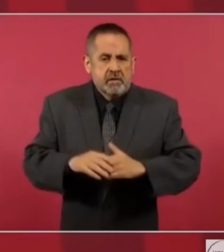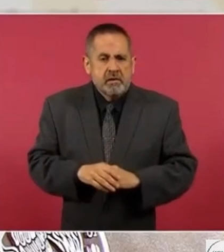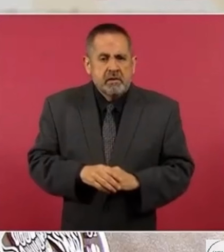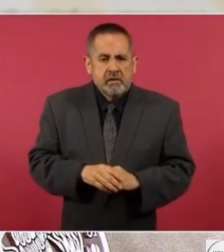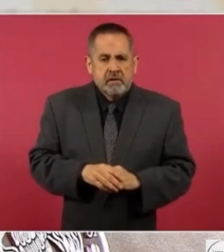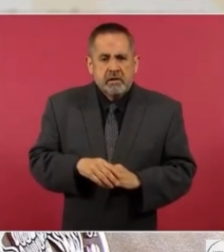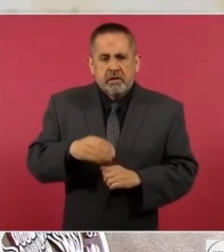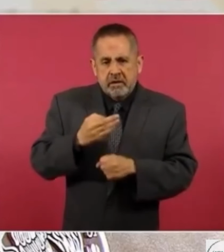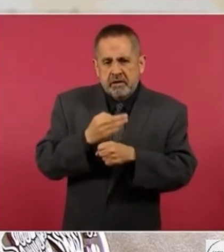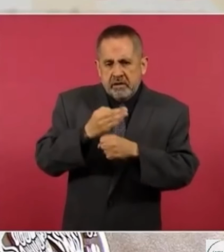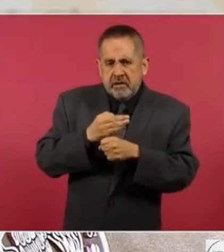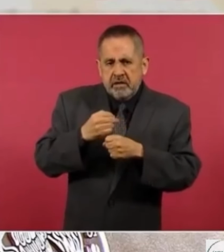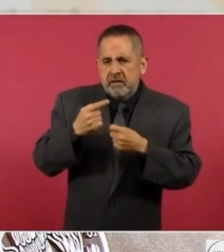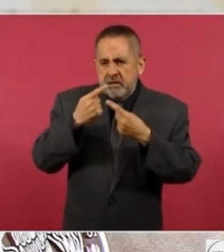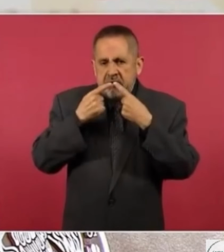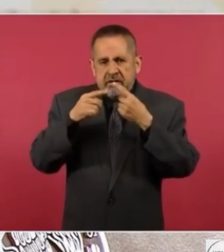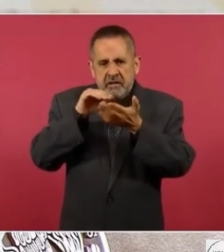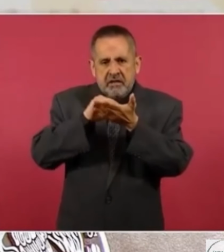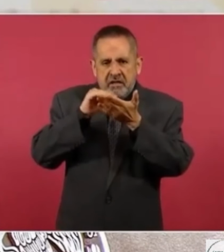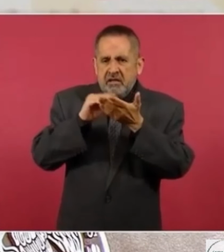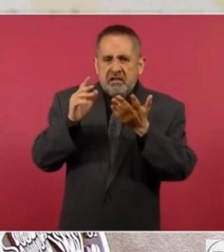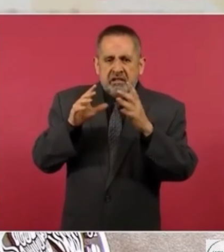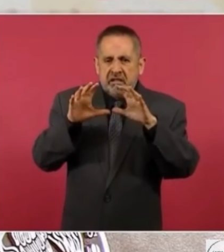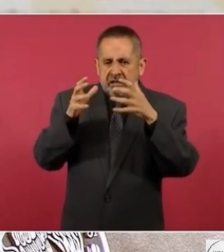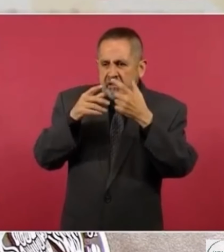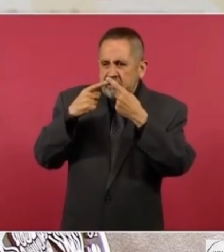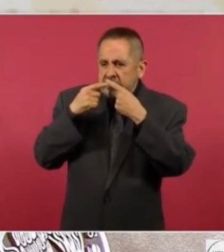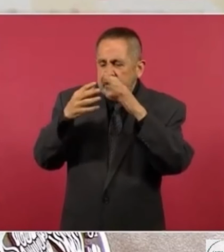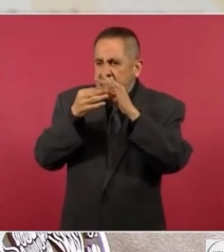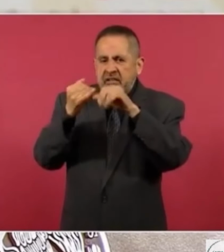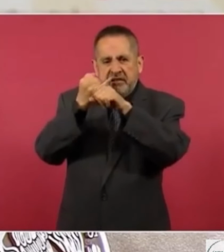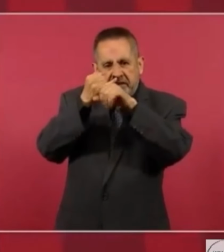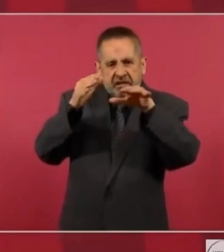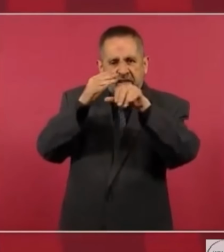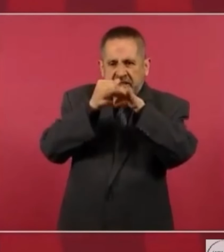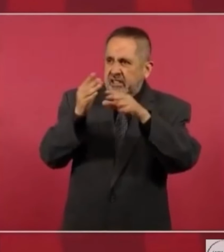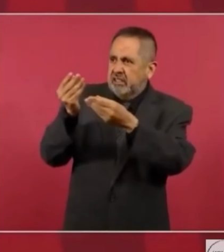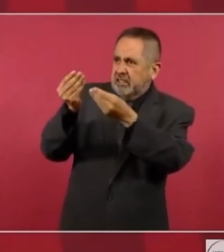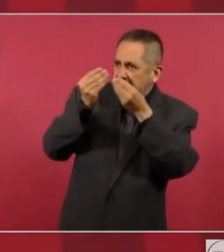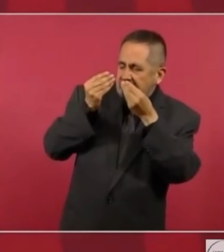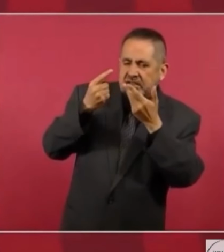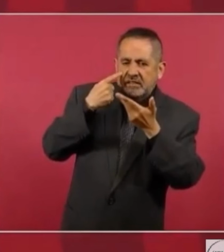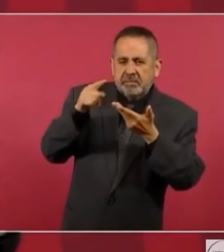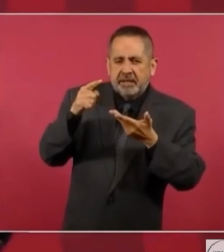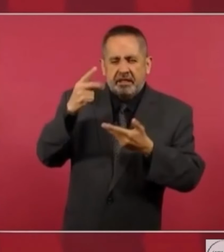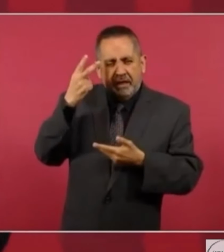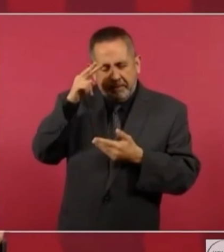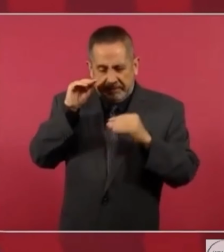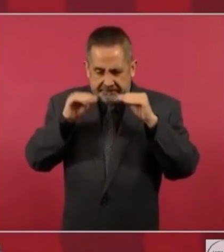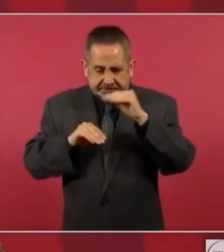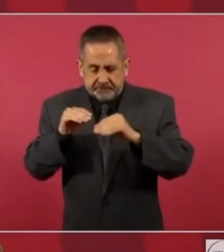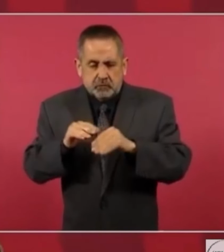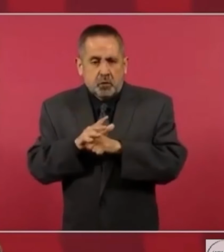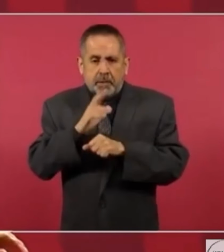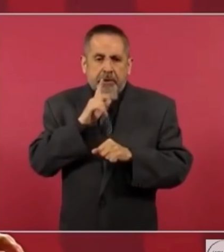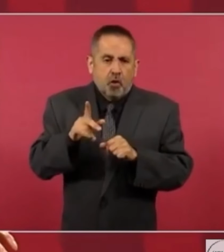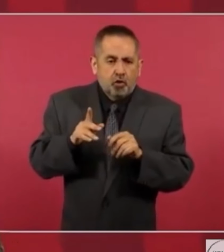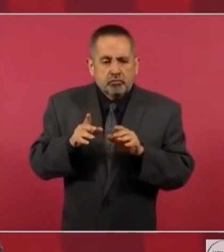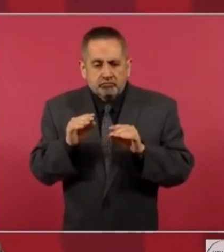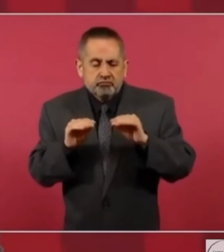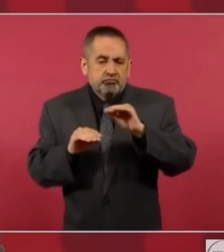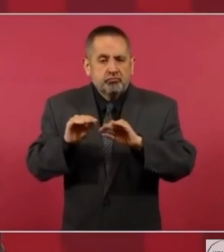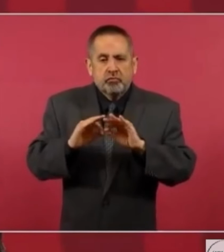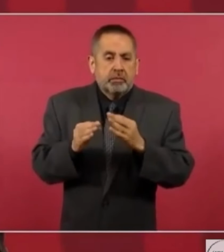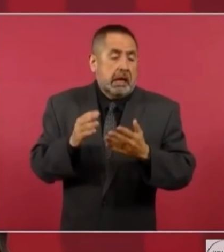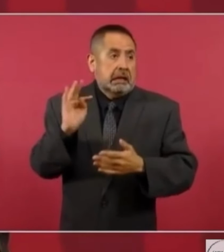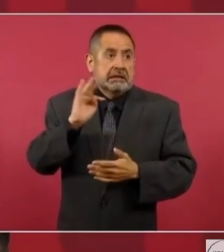estamos justamente en todo momento siguiendo la información científica para diseñar la mejor combinación. Lo más